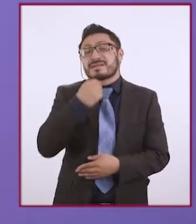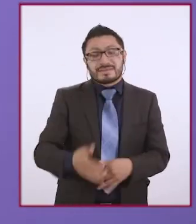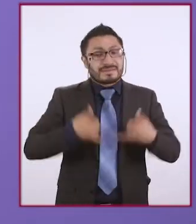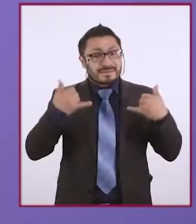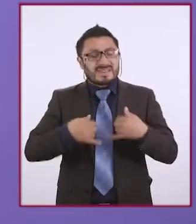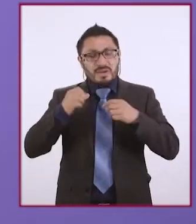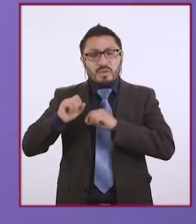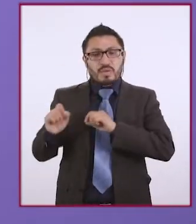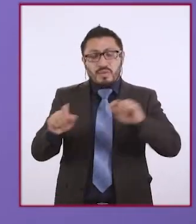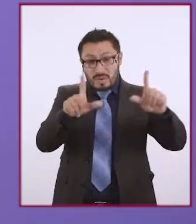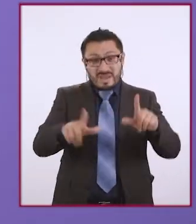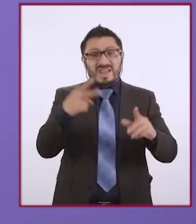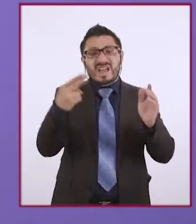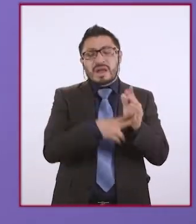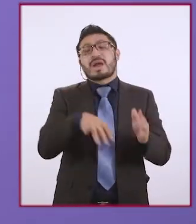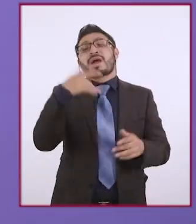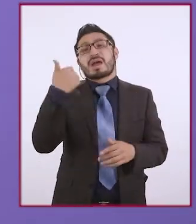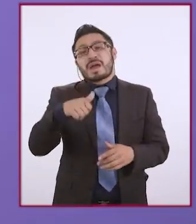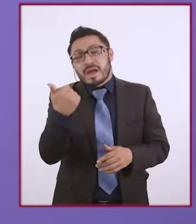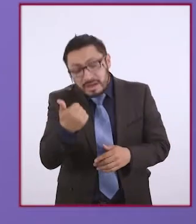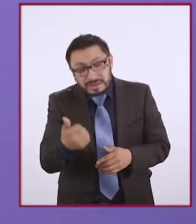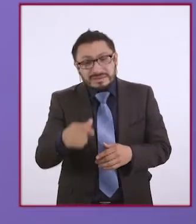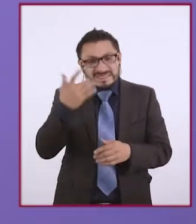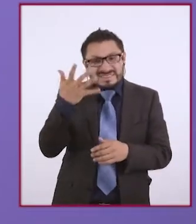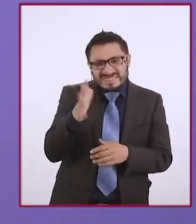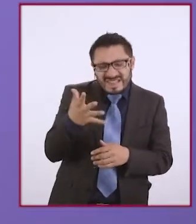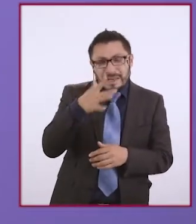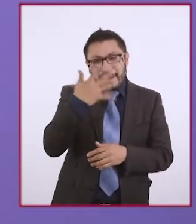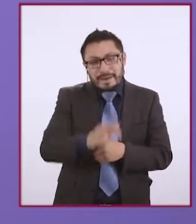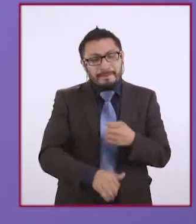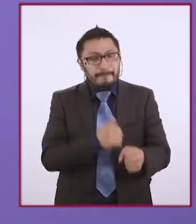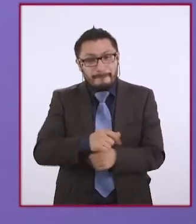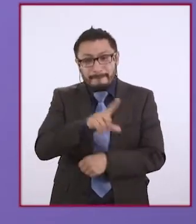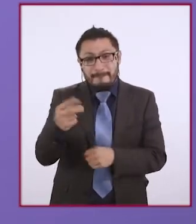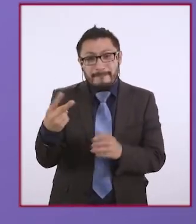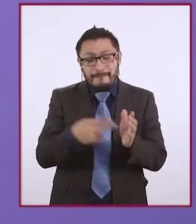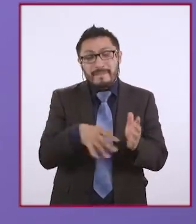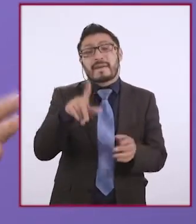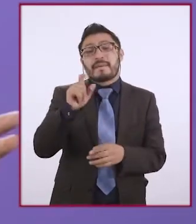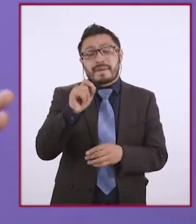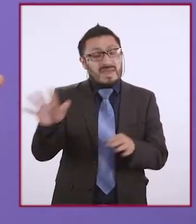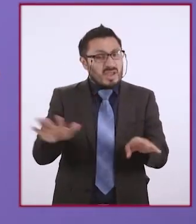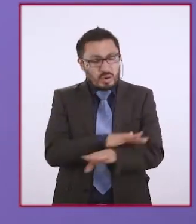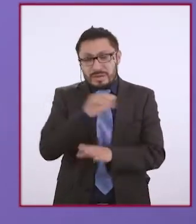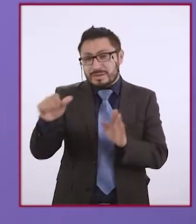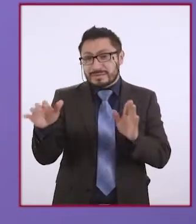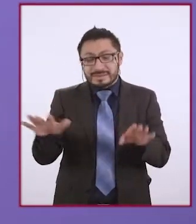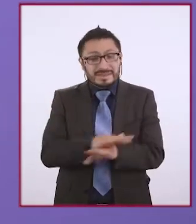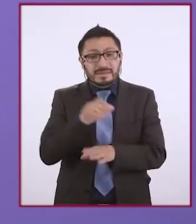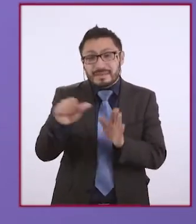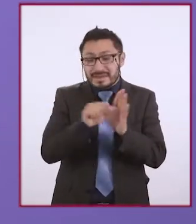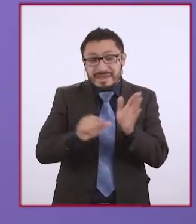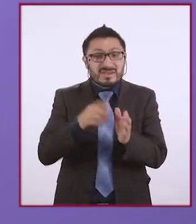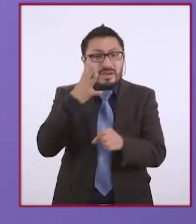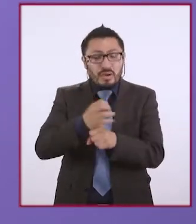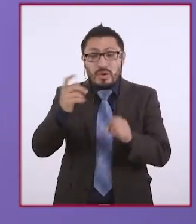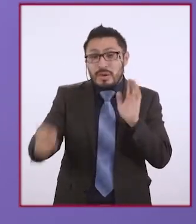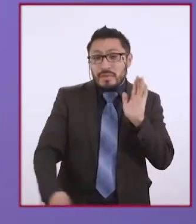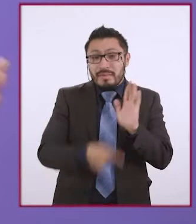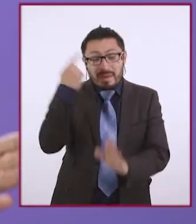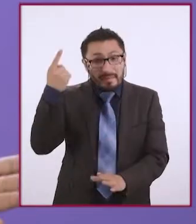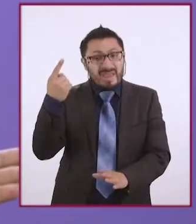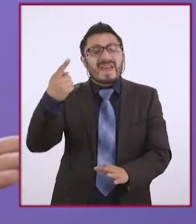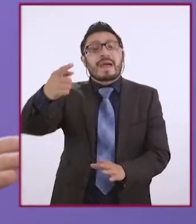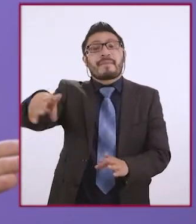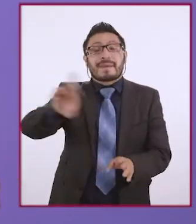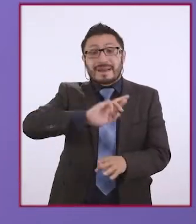en el 2011 y casi 10 años después, en el 2020, se vuelve a modificar el artículo 4 y por vez primera se nos